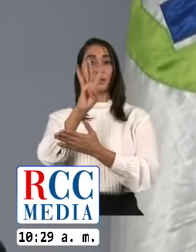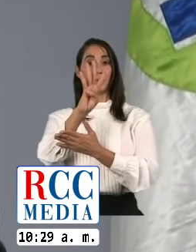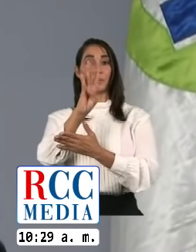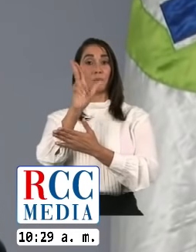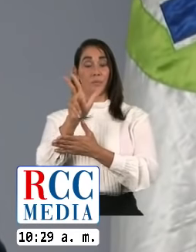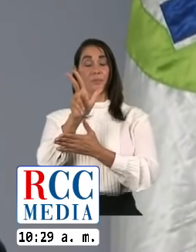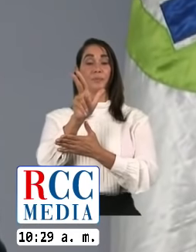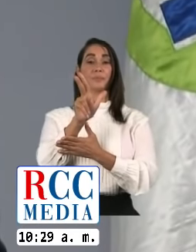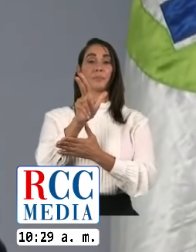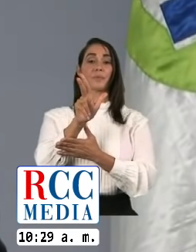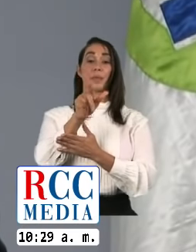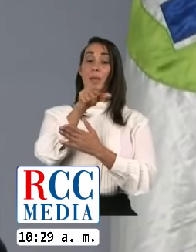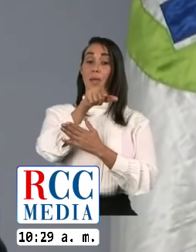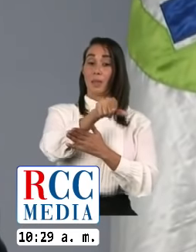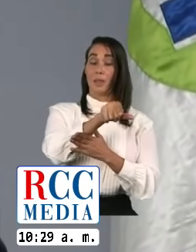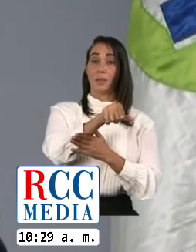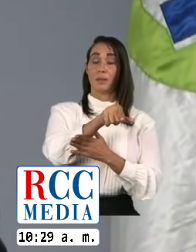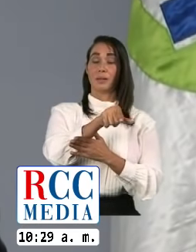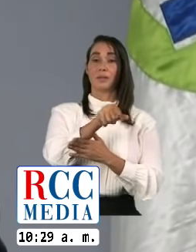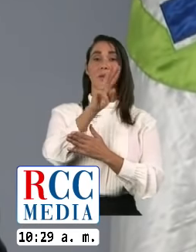5.543, de los cuales